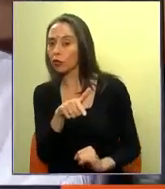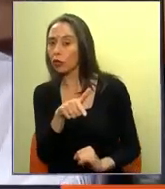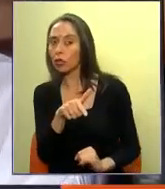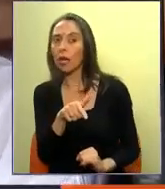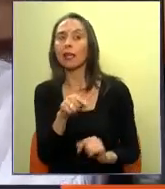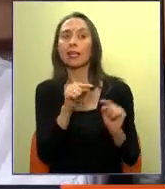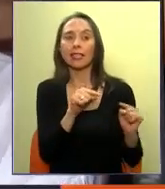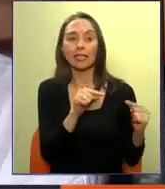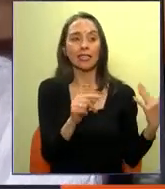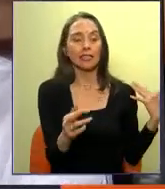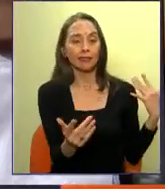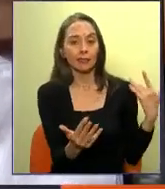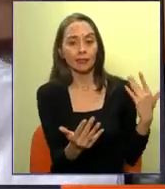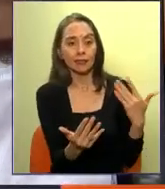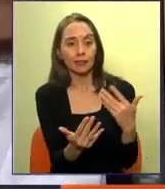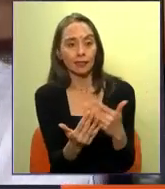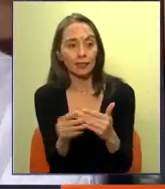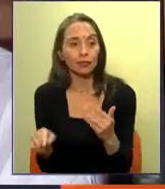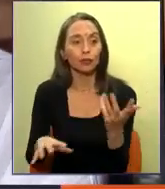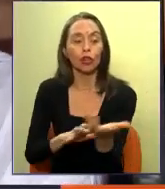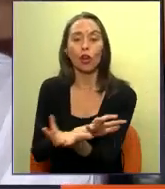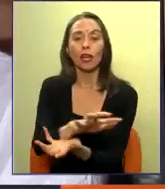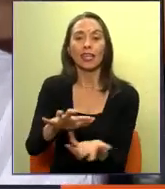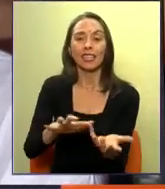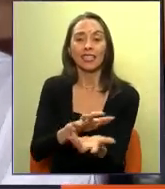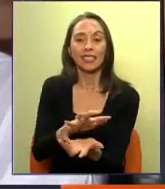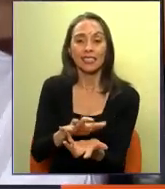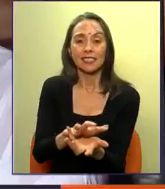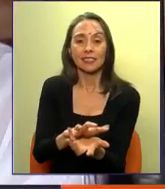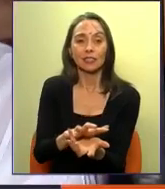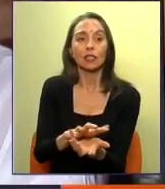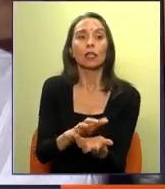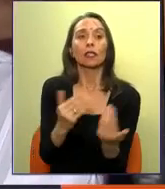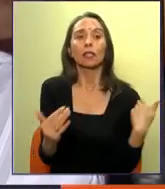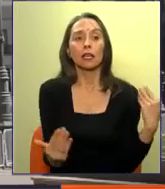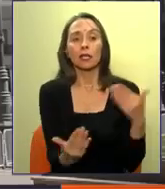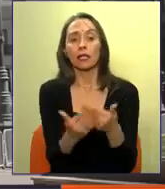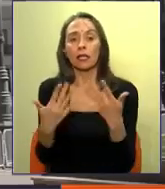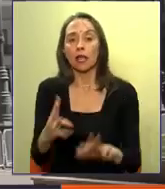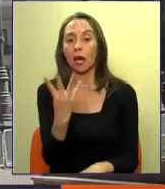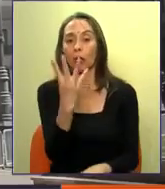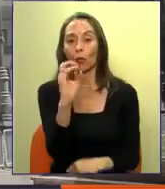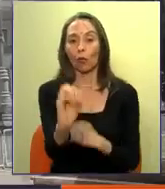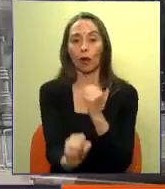nos ha llevado a esta crisis que ha desembocado hoy día después de 40 años.